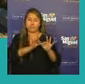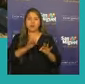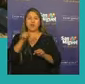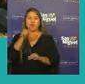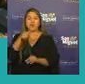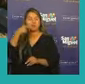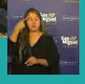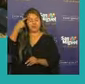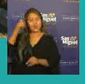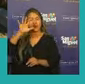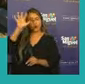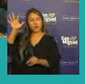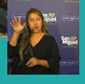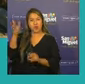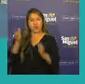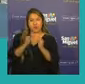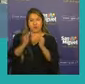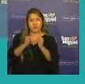las vecinas y los vecinos.